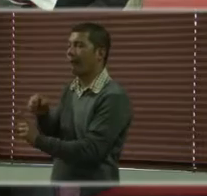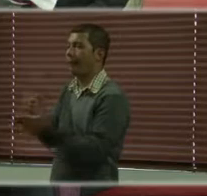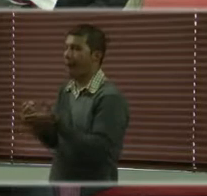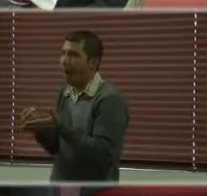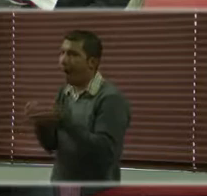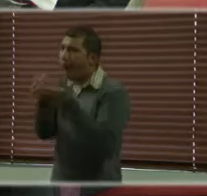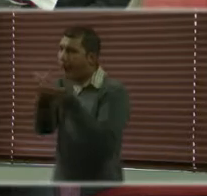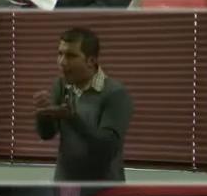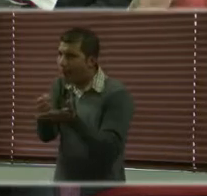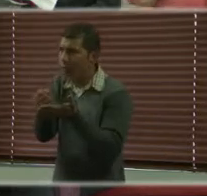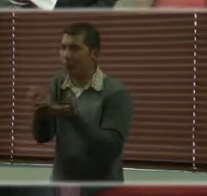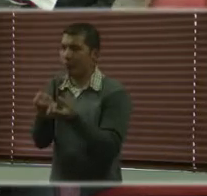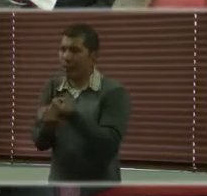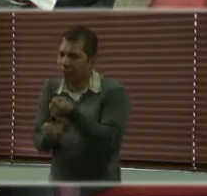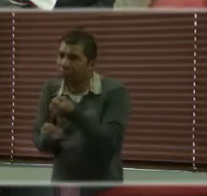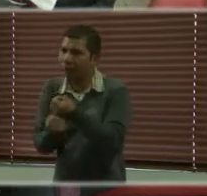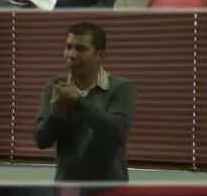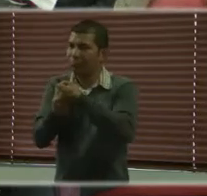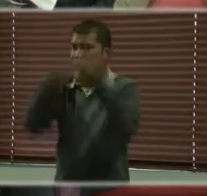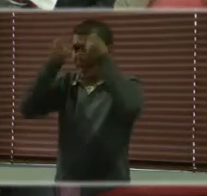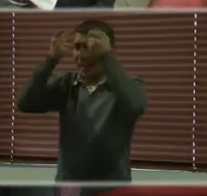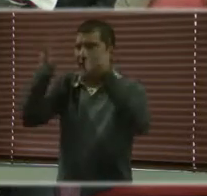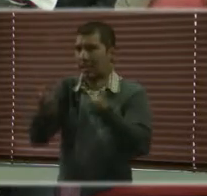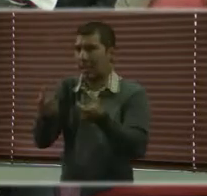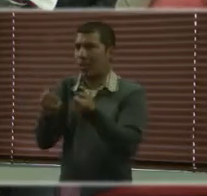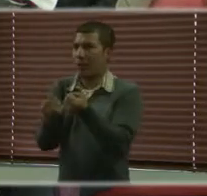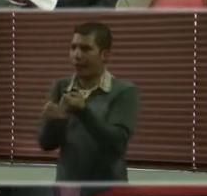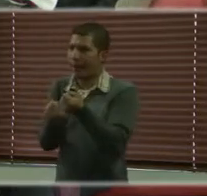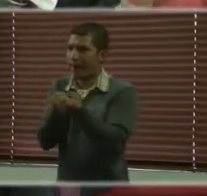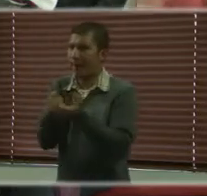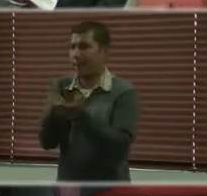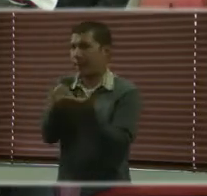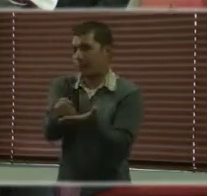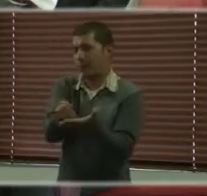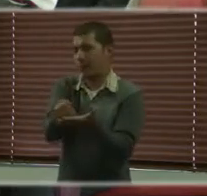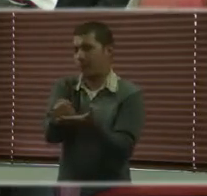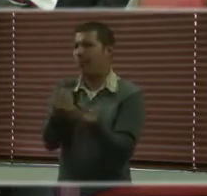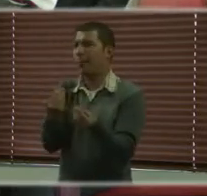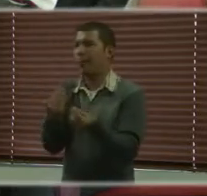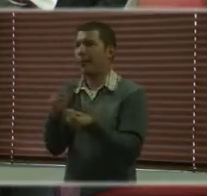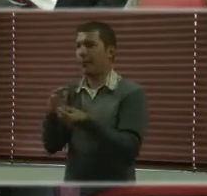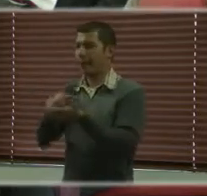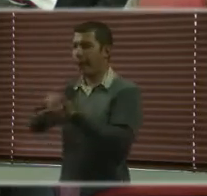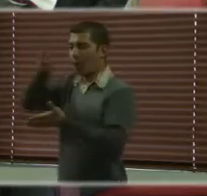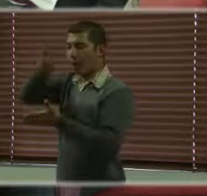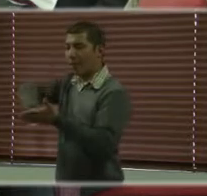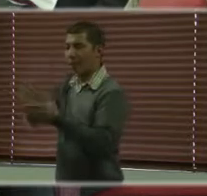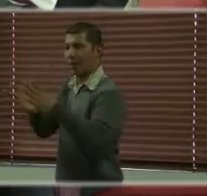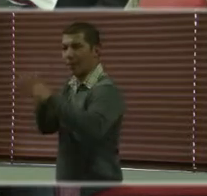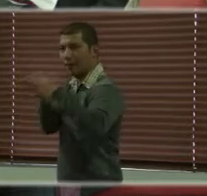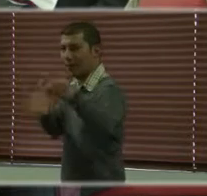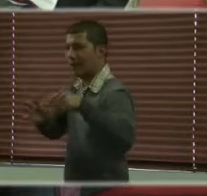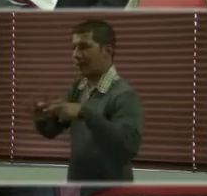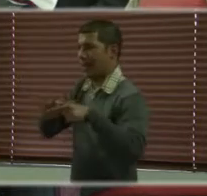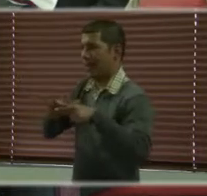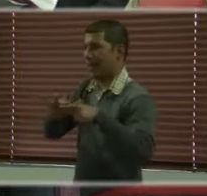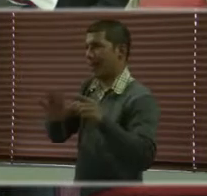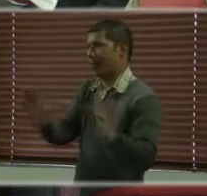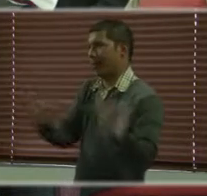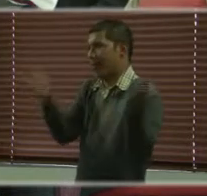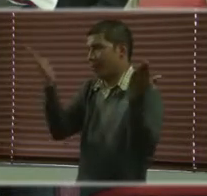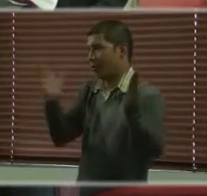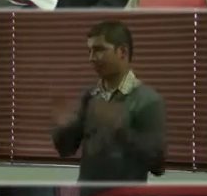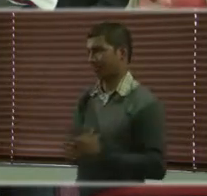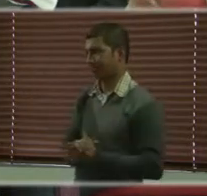ayudar colaborar al estado a que implemente mejor la convención en su país O sea